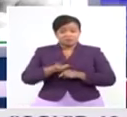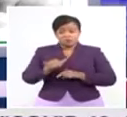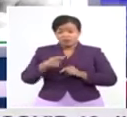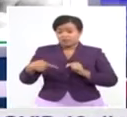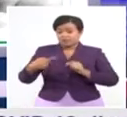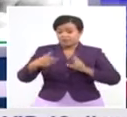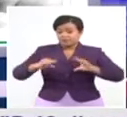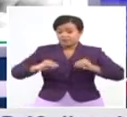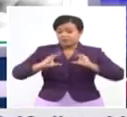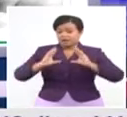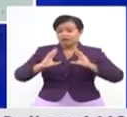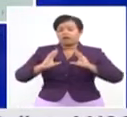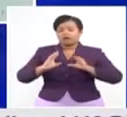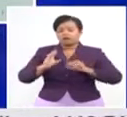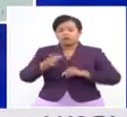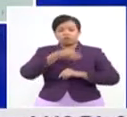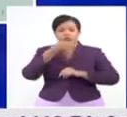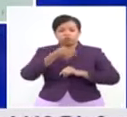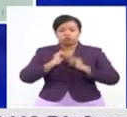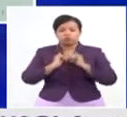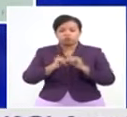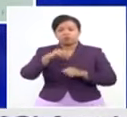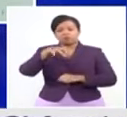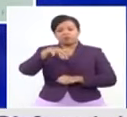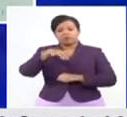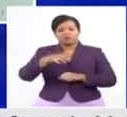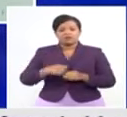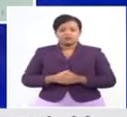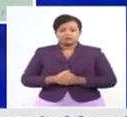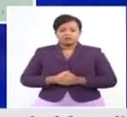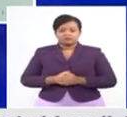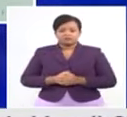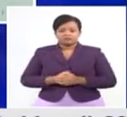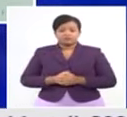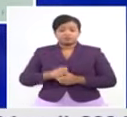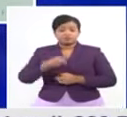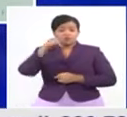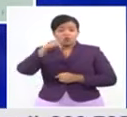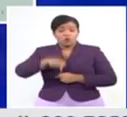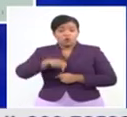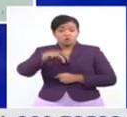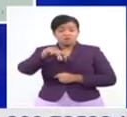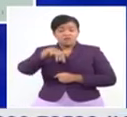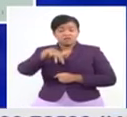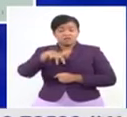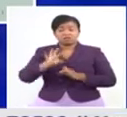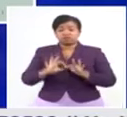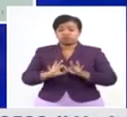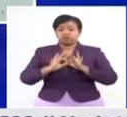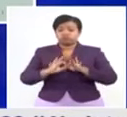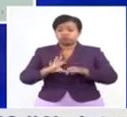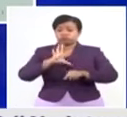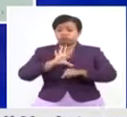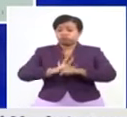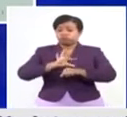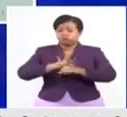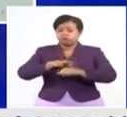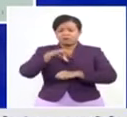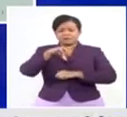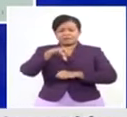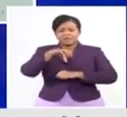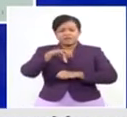de la información en Pinar del Río. La provincia hoy, epicentro de la enfermedad. Pinar del Río con